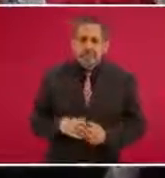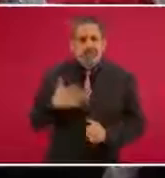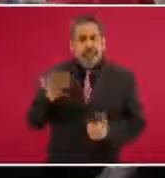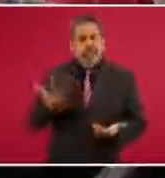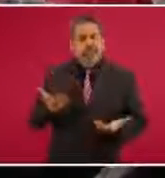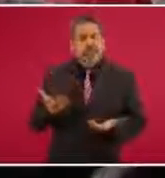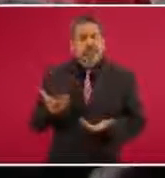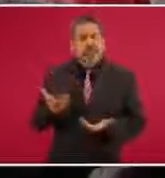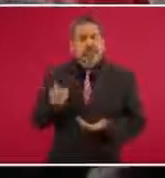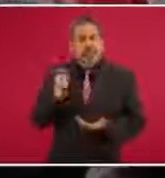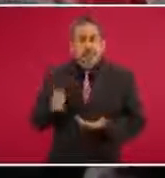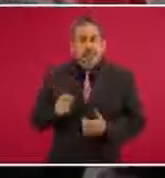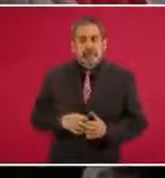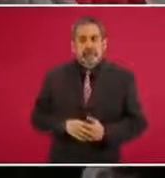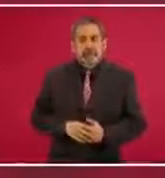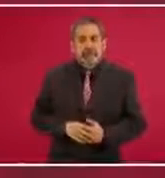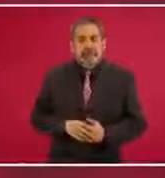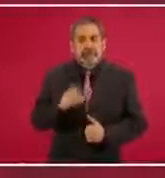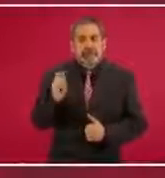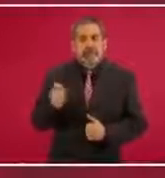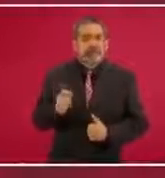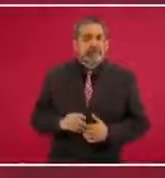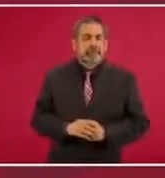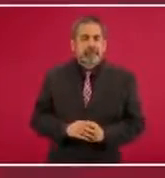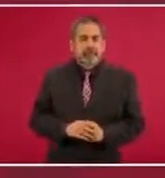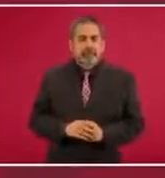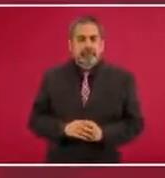no este